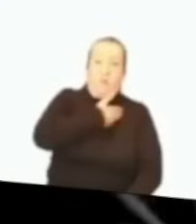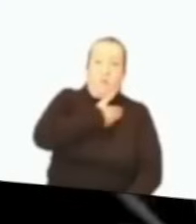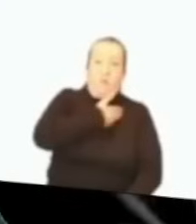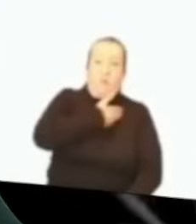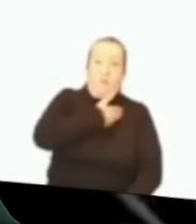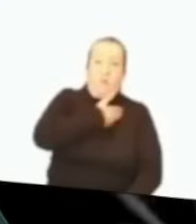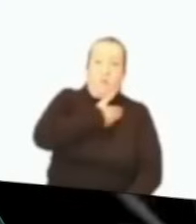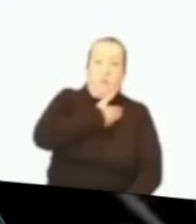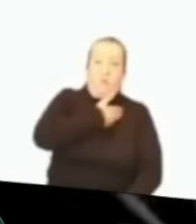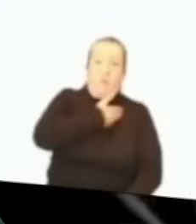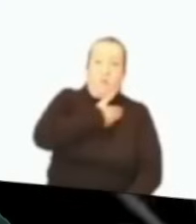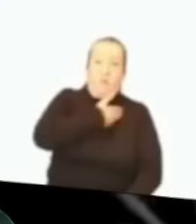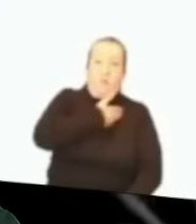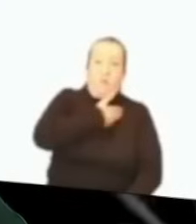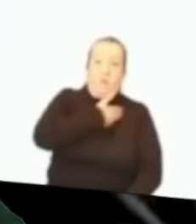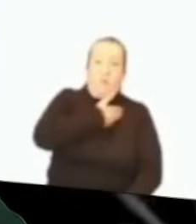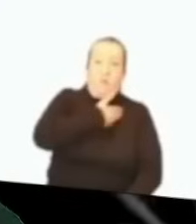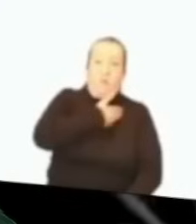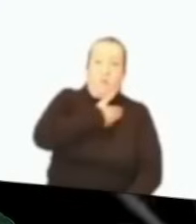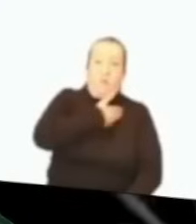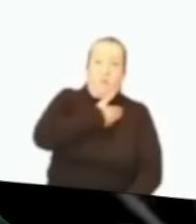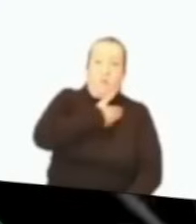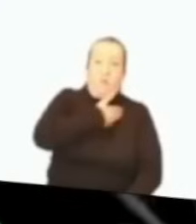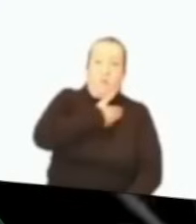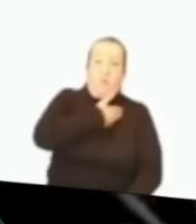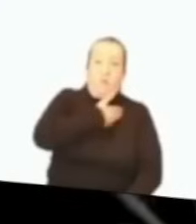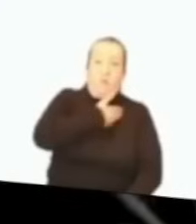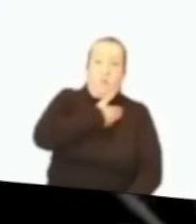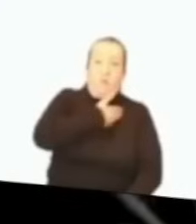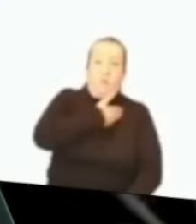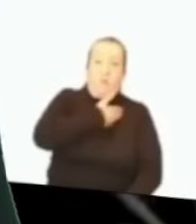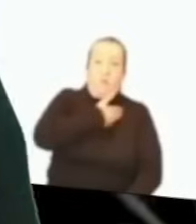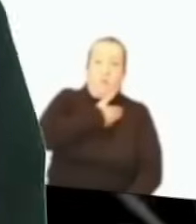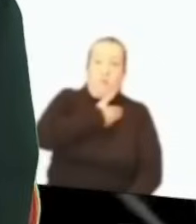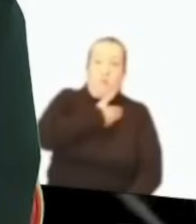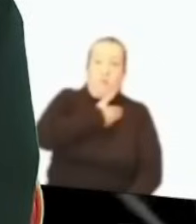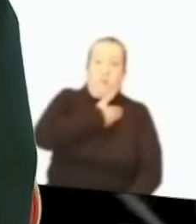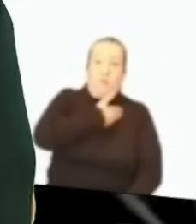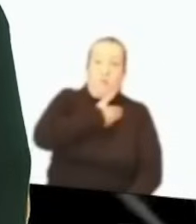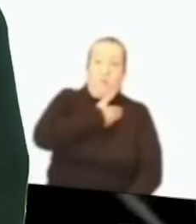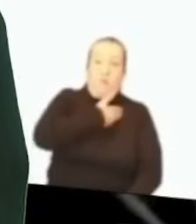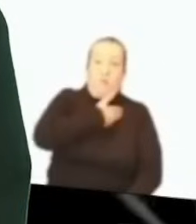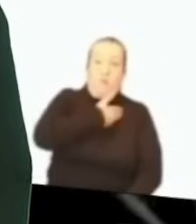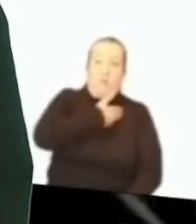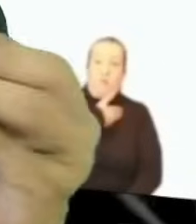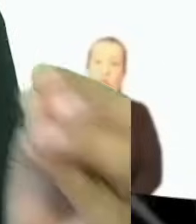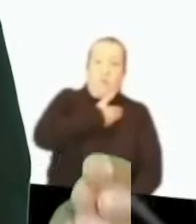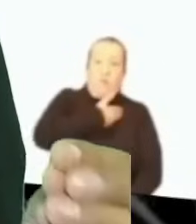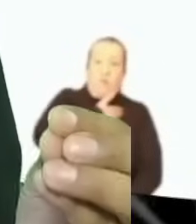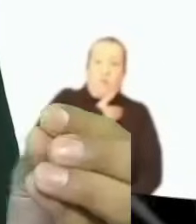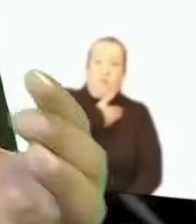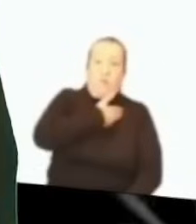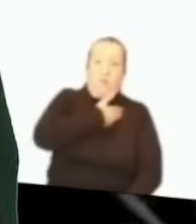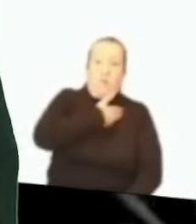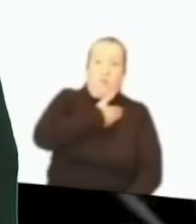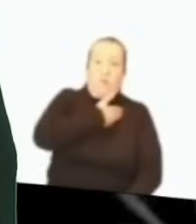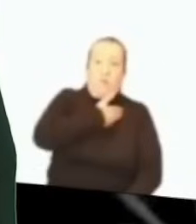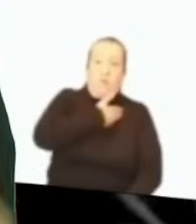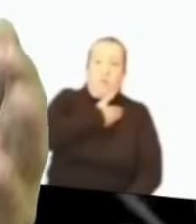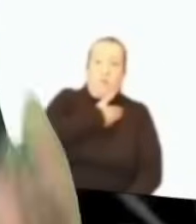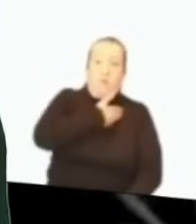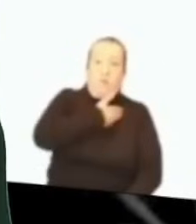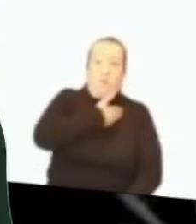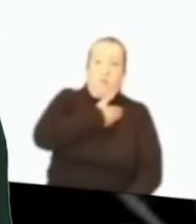En conclusión, la visión de Rafael Correa sobre la deuda de Ecuador con China ofrece una perspectiva equilibrada que